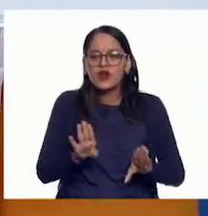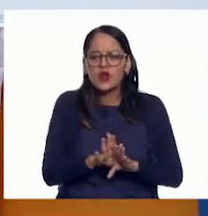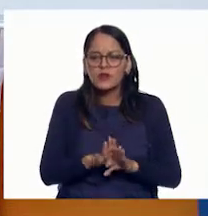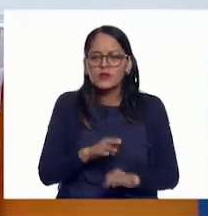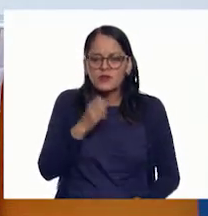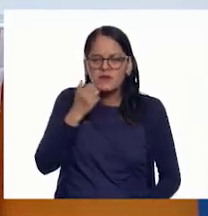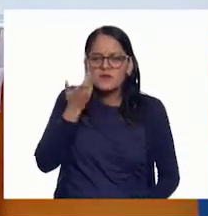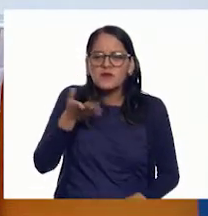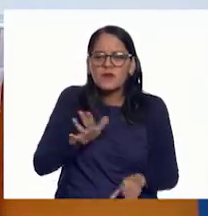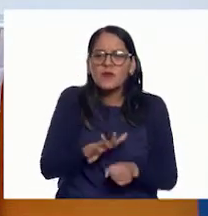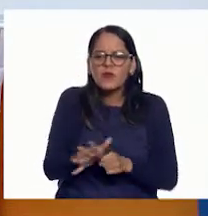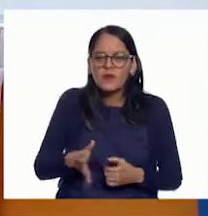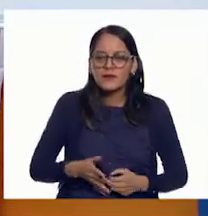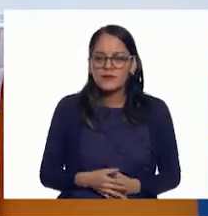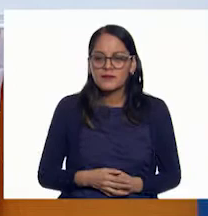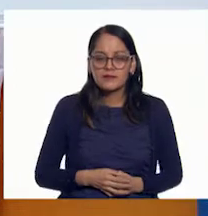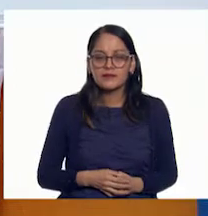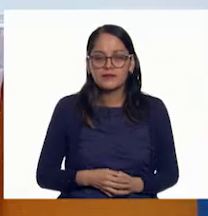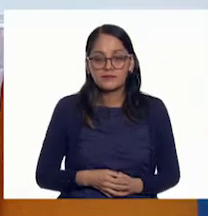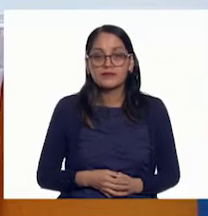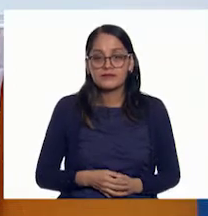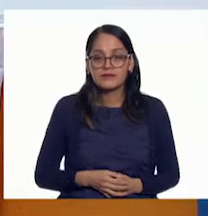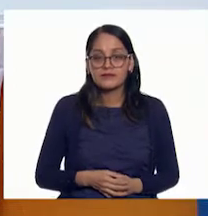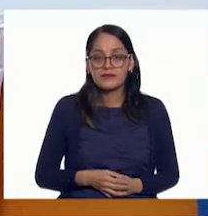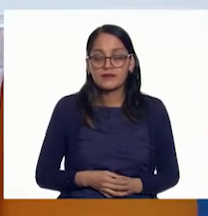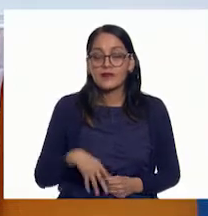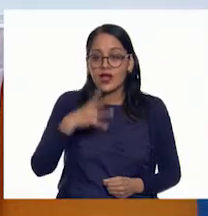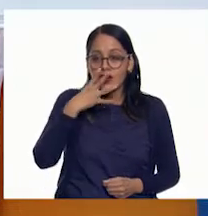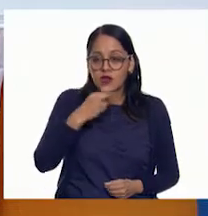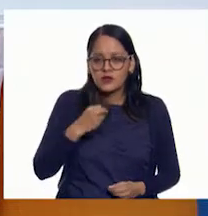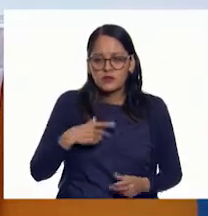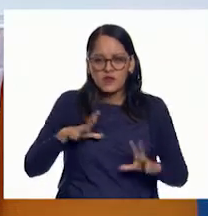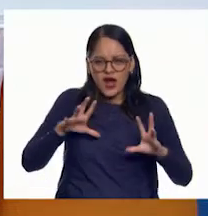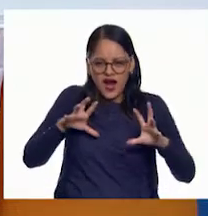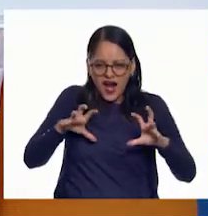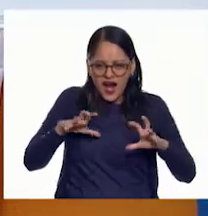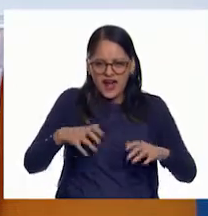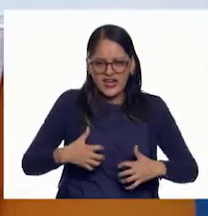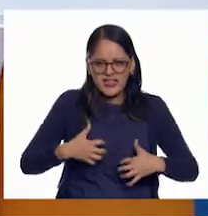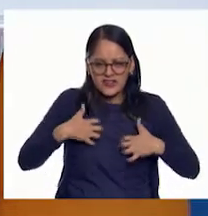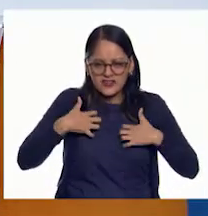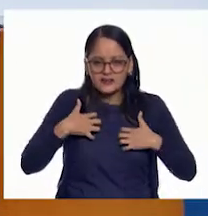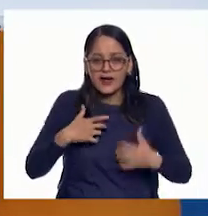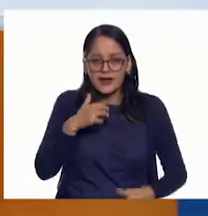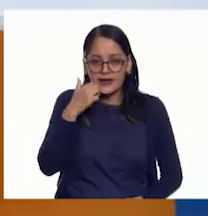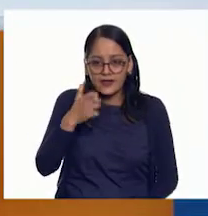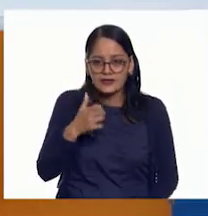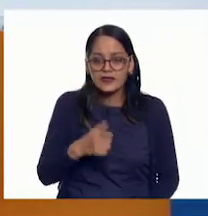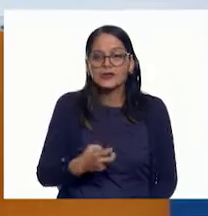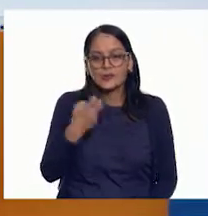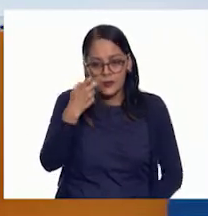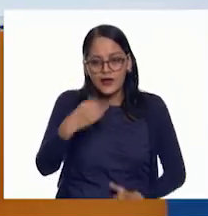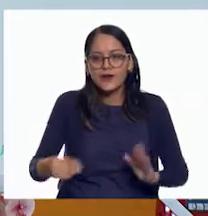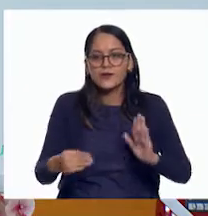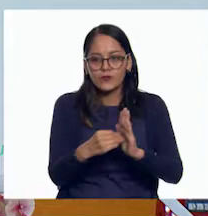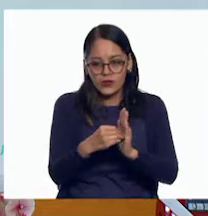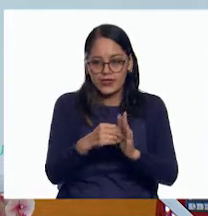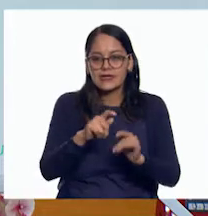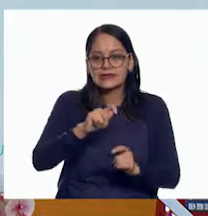lleva? Y está bien feroz ese lobo, ¿no? Entonces, por eso le anotamos